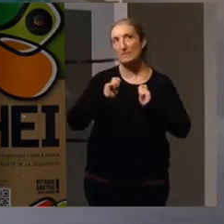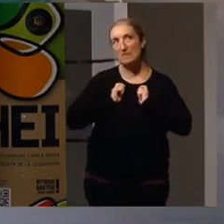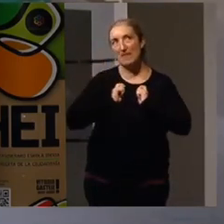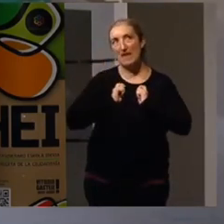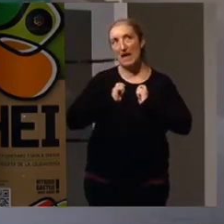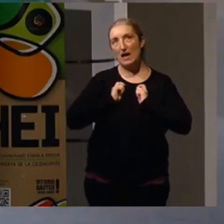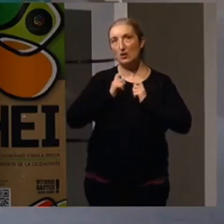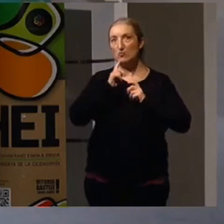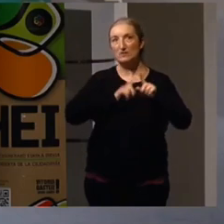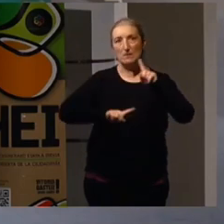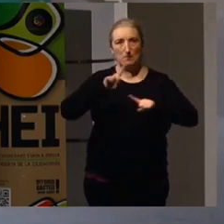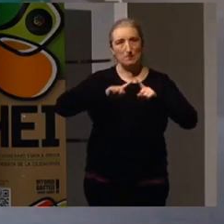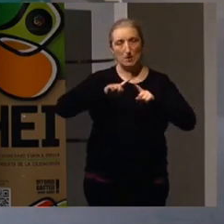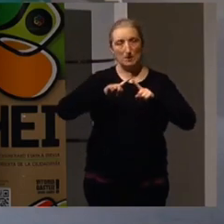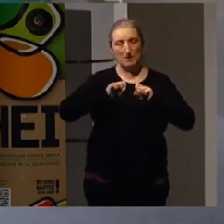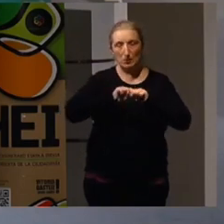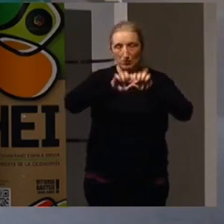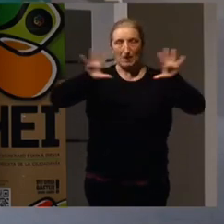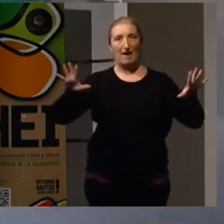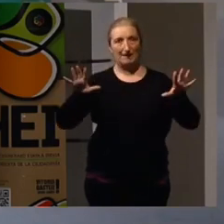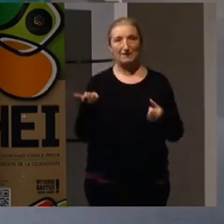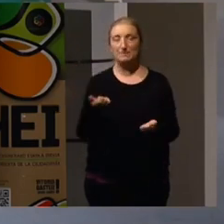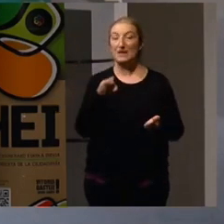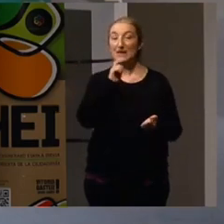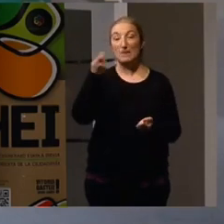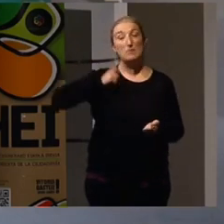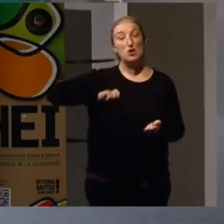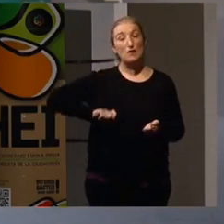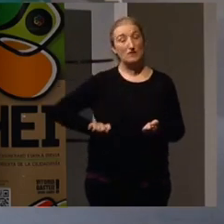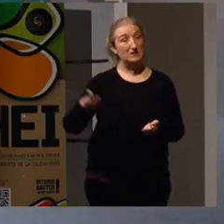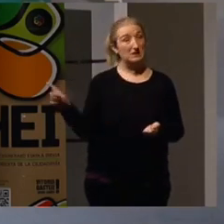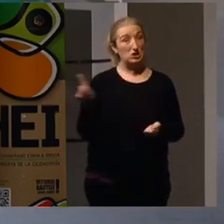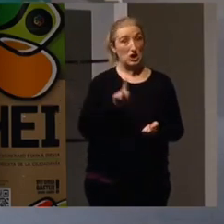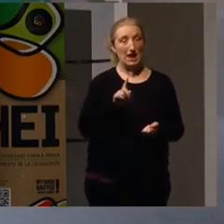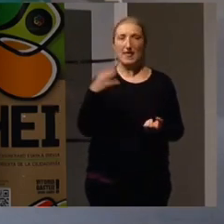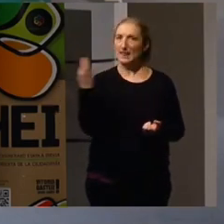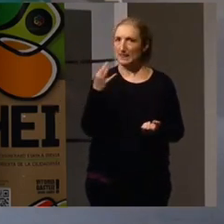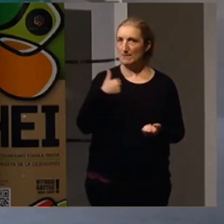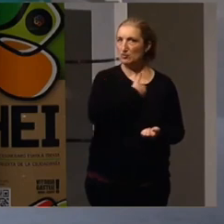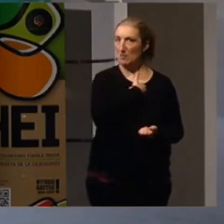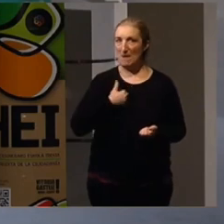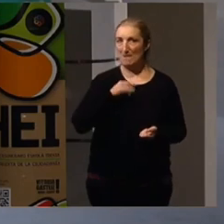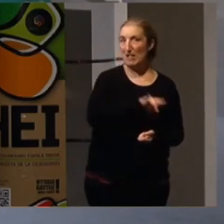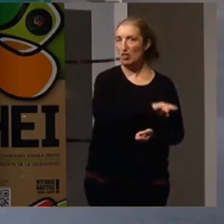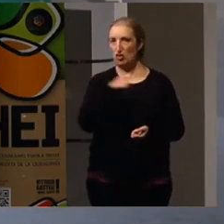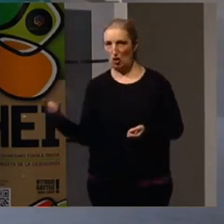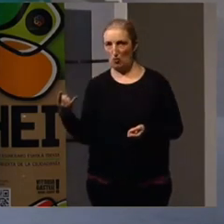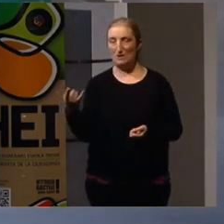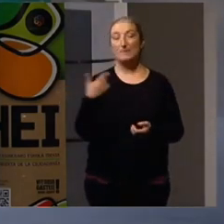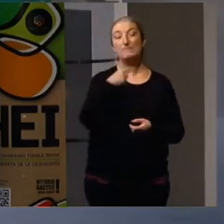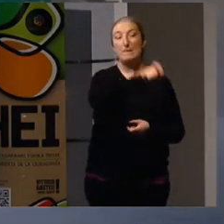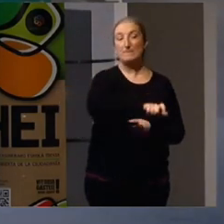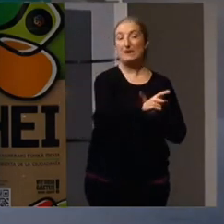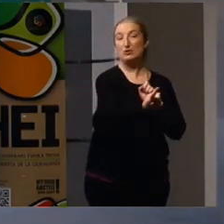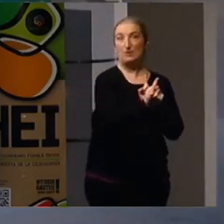permite desbloquear un poco este dilema, y es que ahí los profesionales tenemos que tener un doble papel. Cuando atendemos a